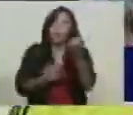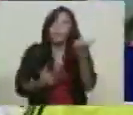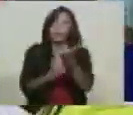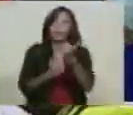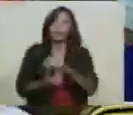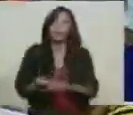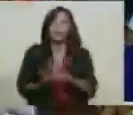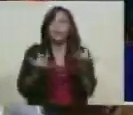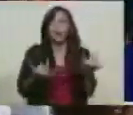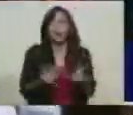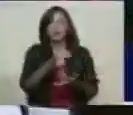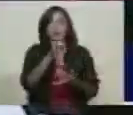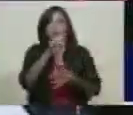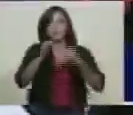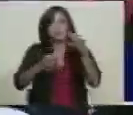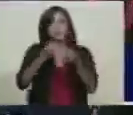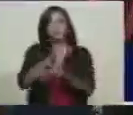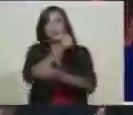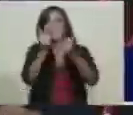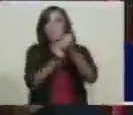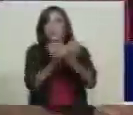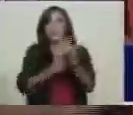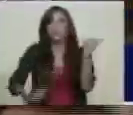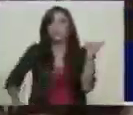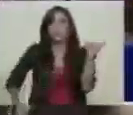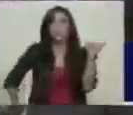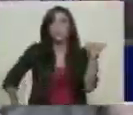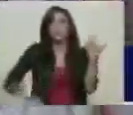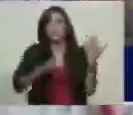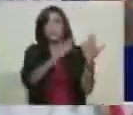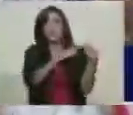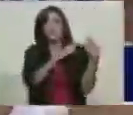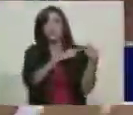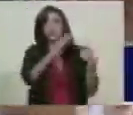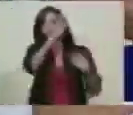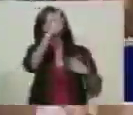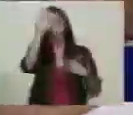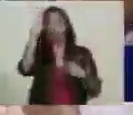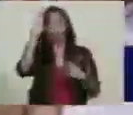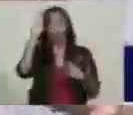en la palabra a nuestro primer vicepresidente, capitán Diosdado Cabello.